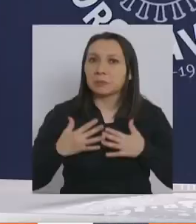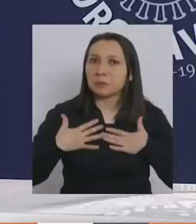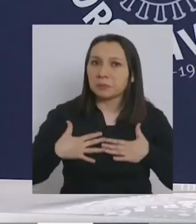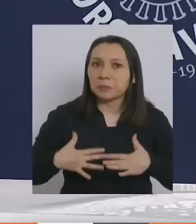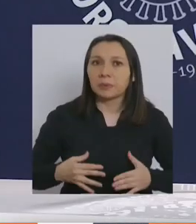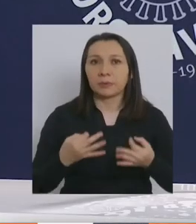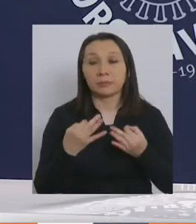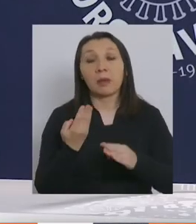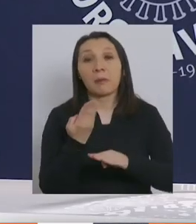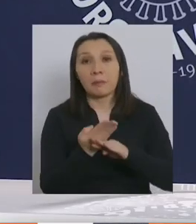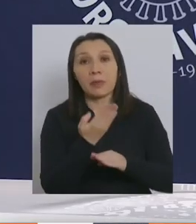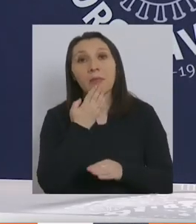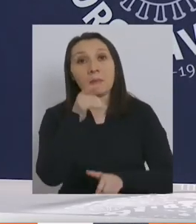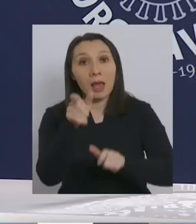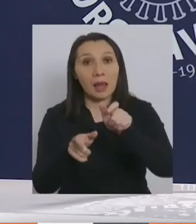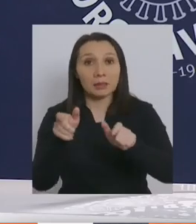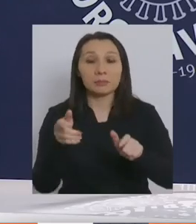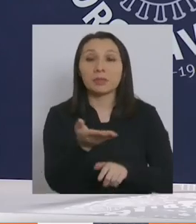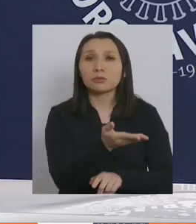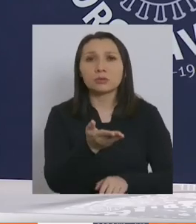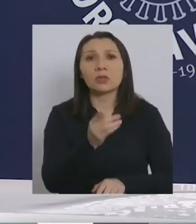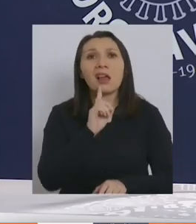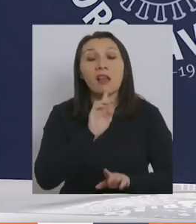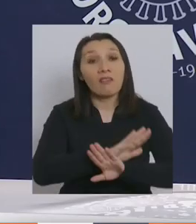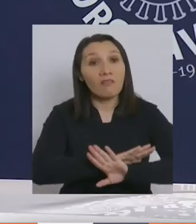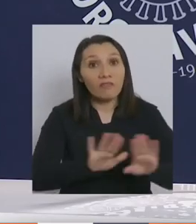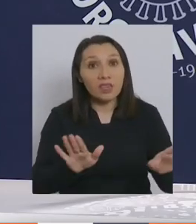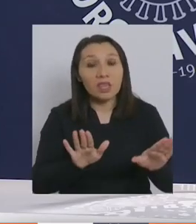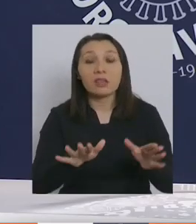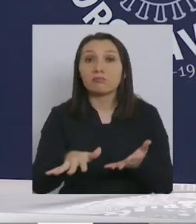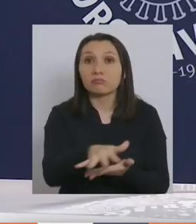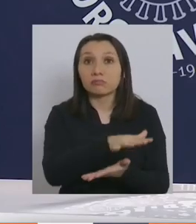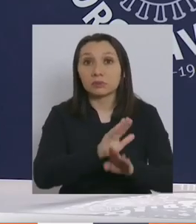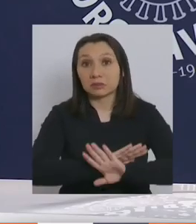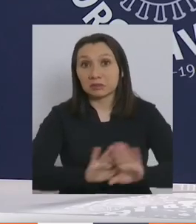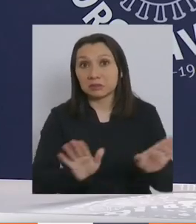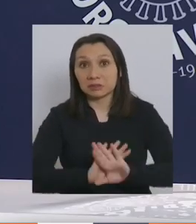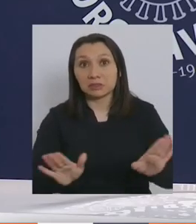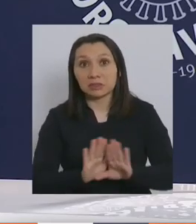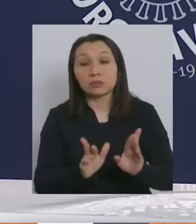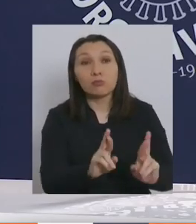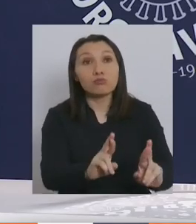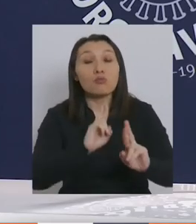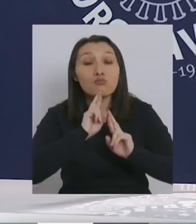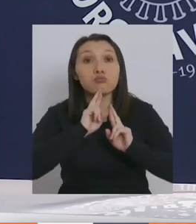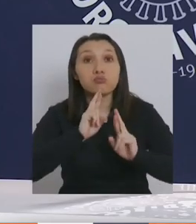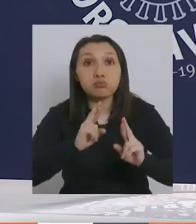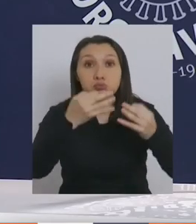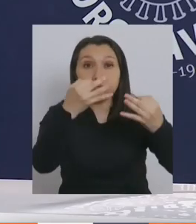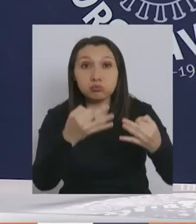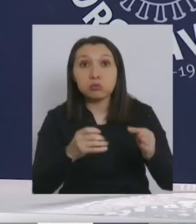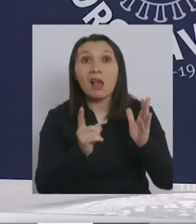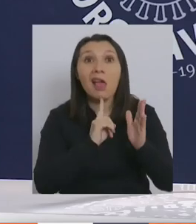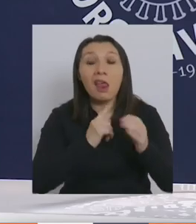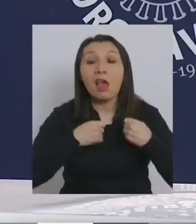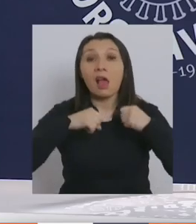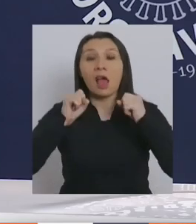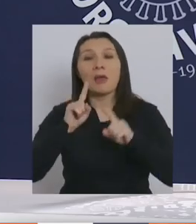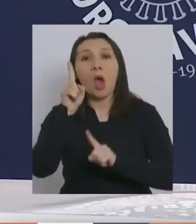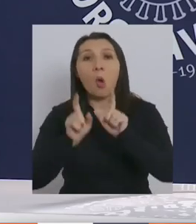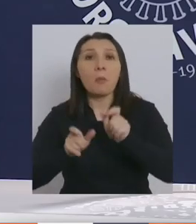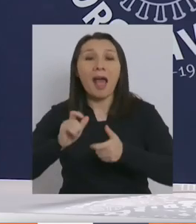virtual le pedimos a las personas a los posterior a la situación una vez que tengamos los resultados aquellas personas que van a